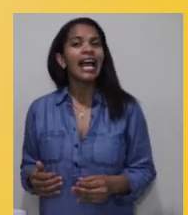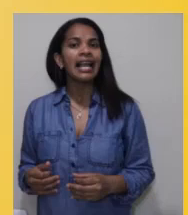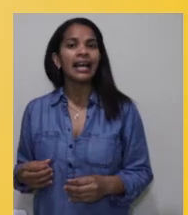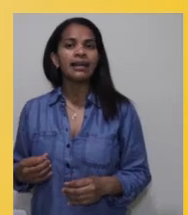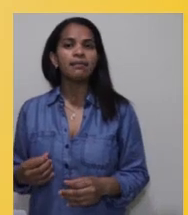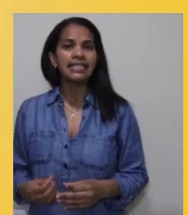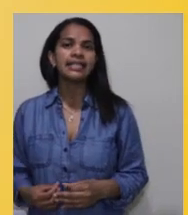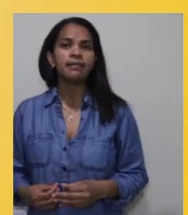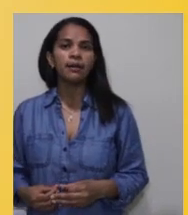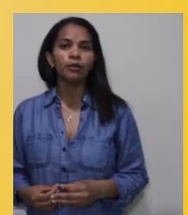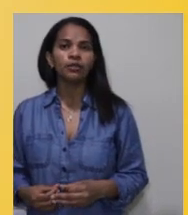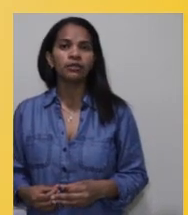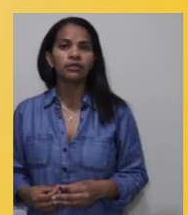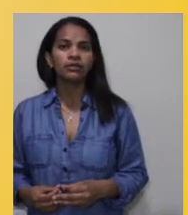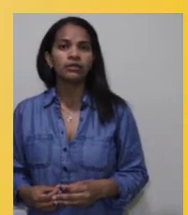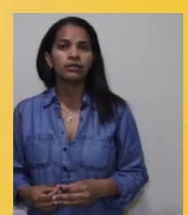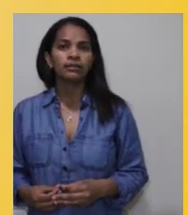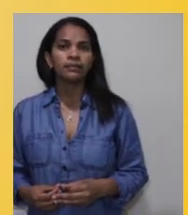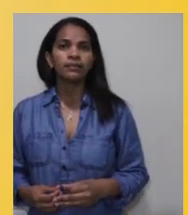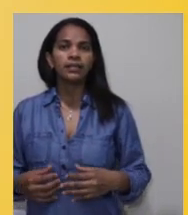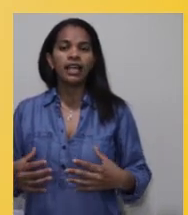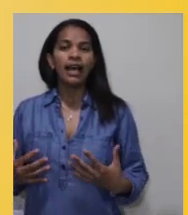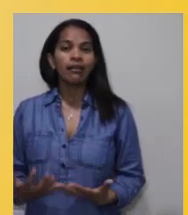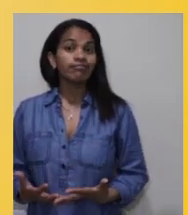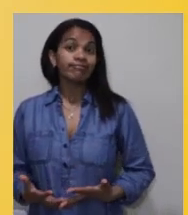persona es a la que más amamos?